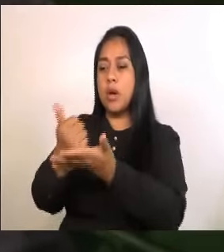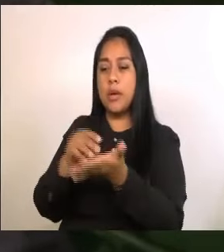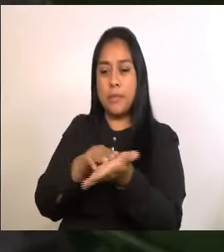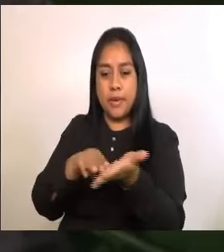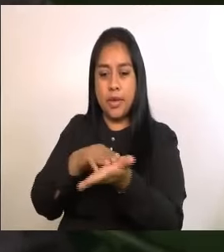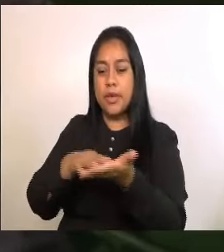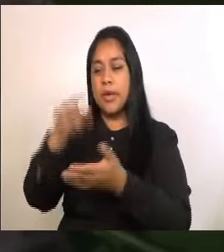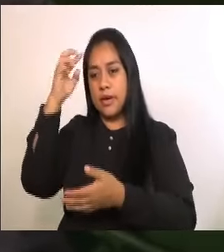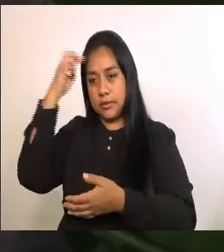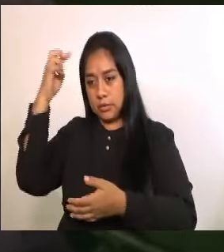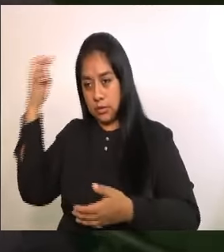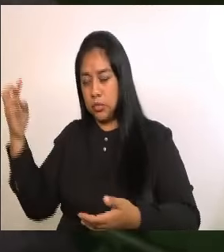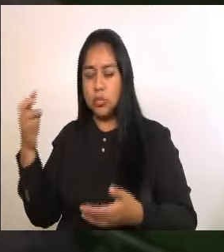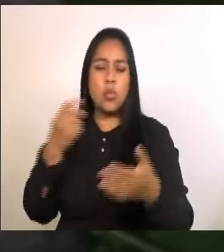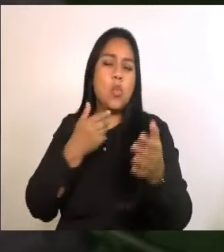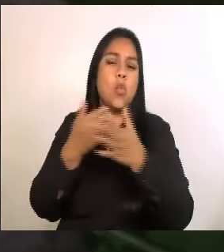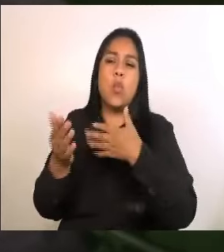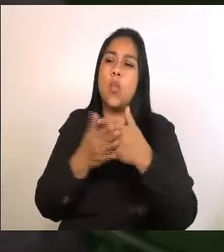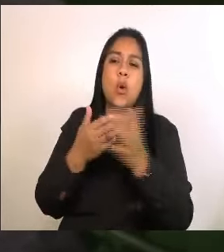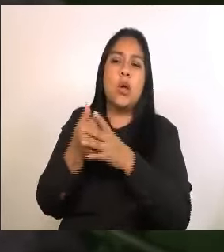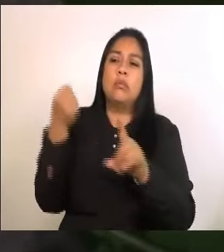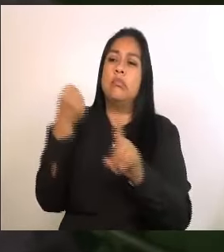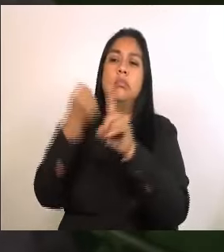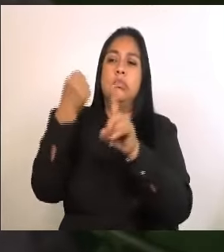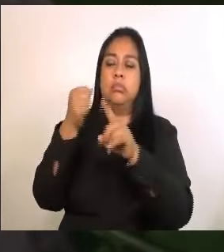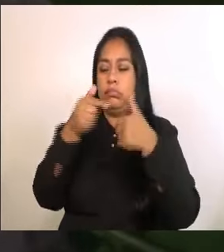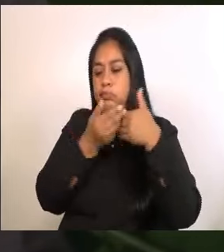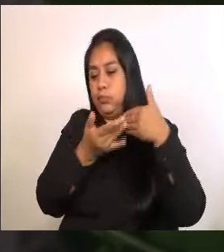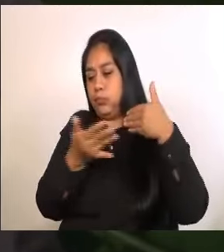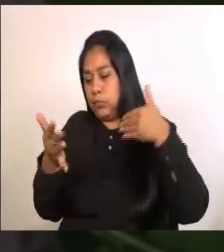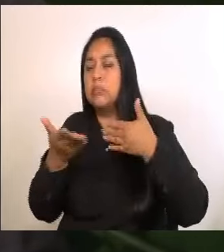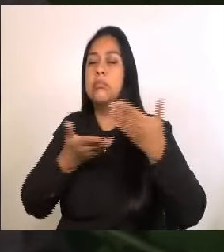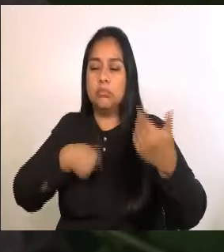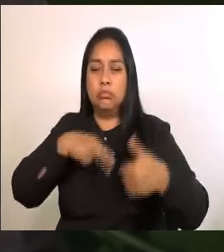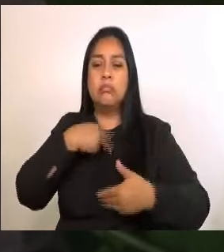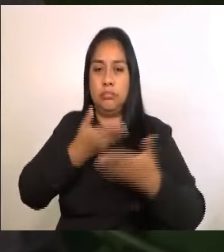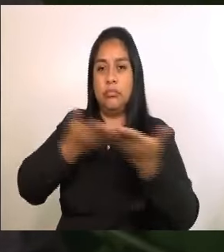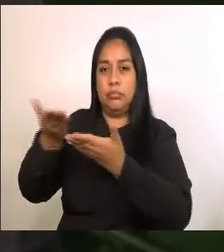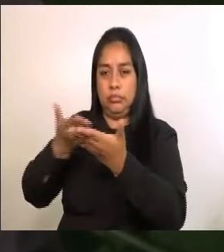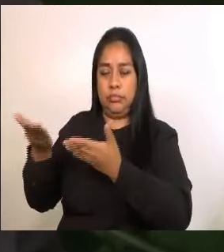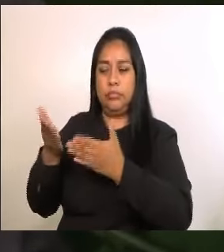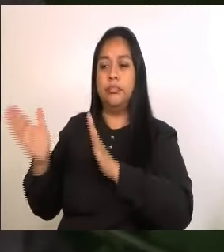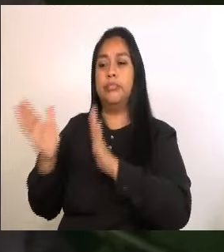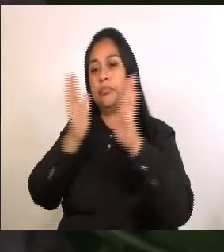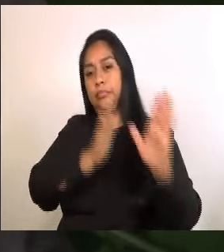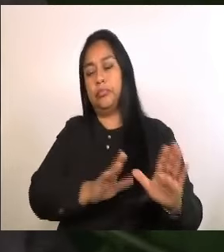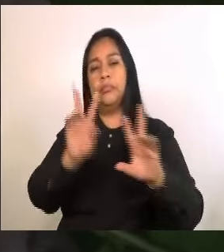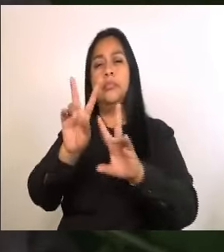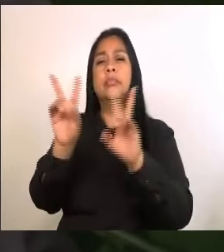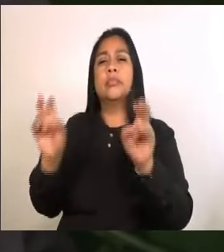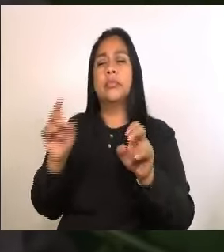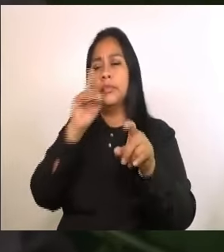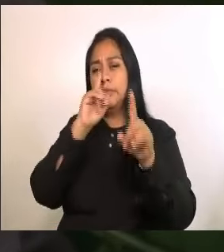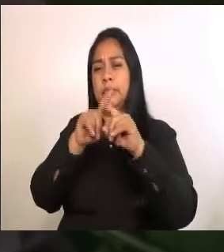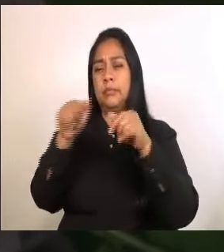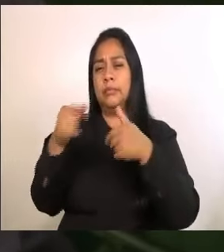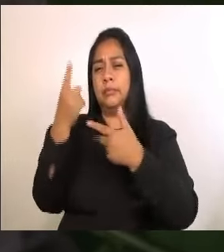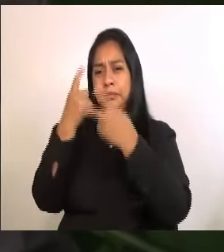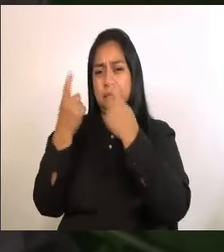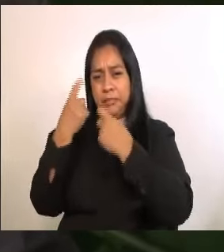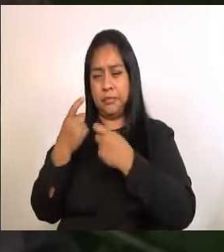así que cualquier eventualidad que surja en el camino será atendida. con relación a su a las últimas